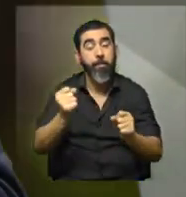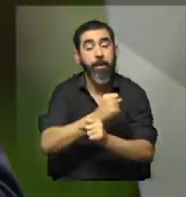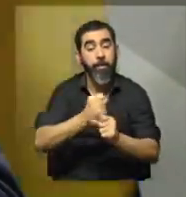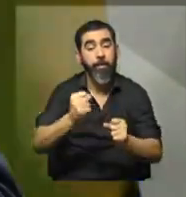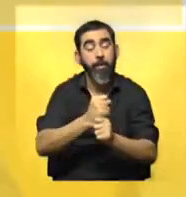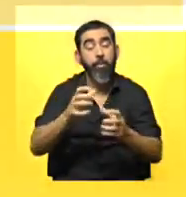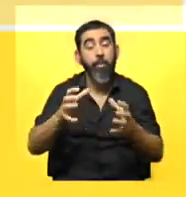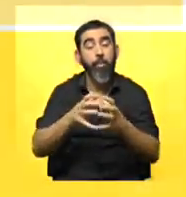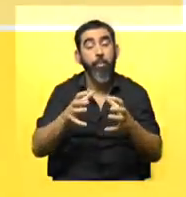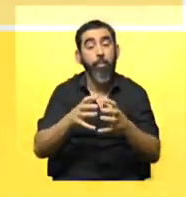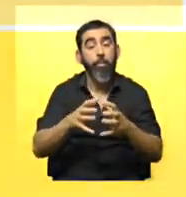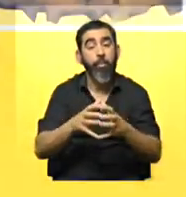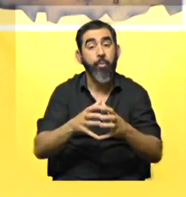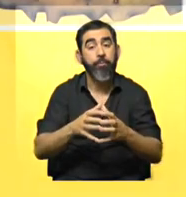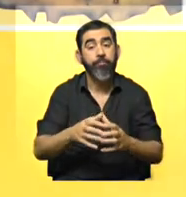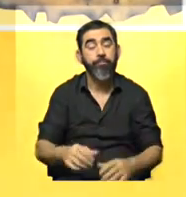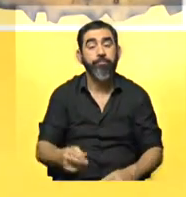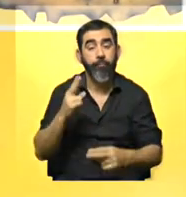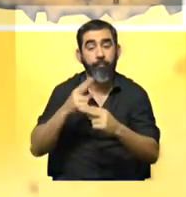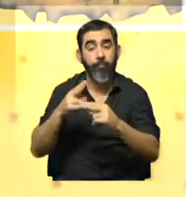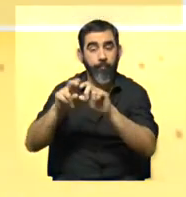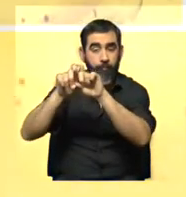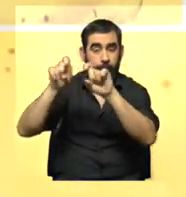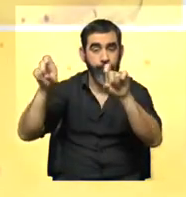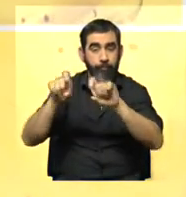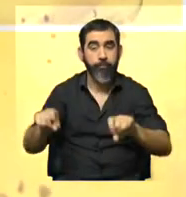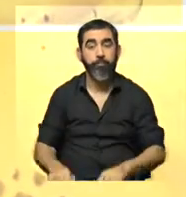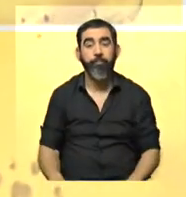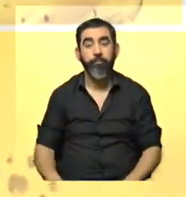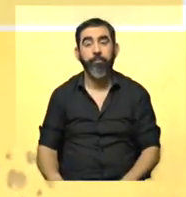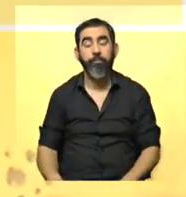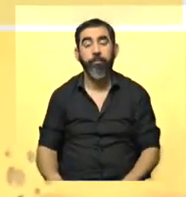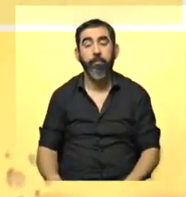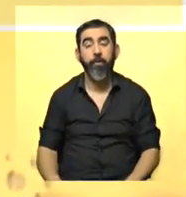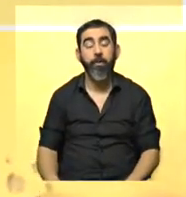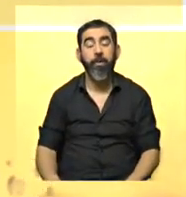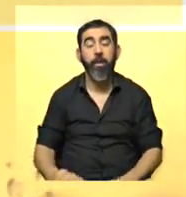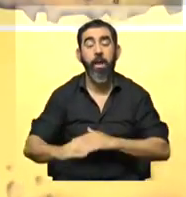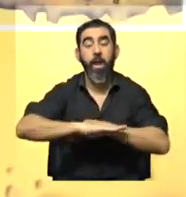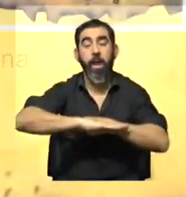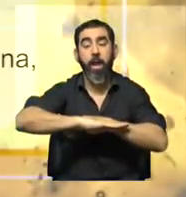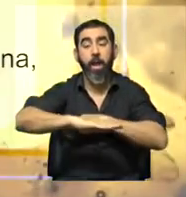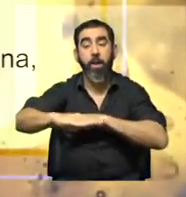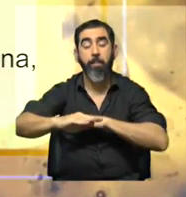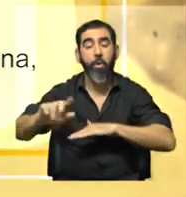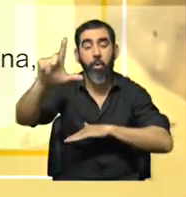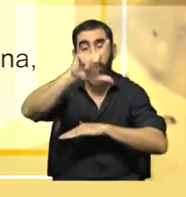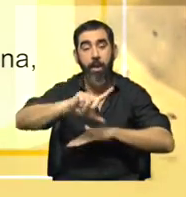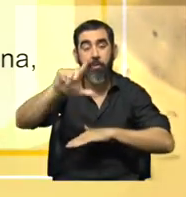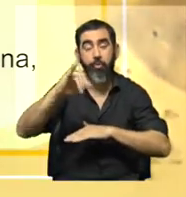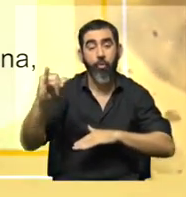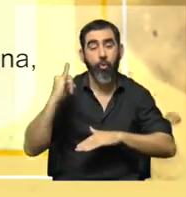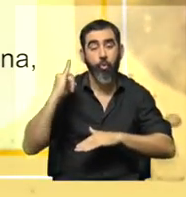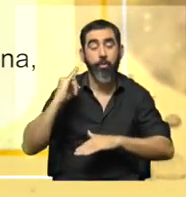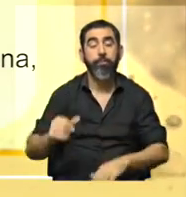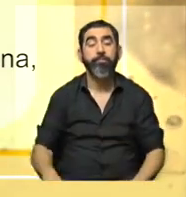para el grupo que componen Camila Leiza, Faustino Narváez y Mauricio Petit del Liceo número 2 de Carmelo,